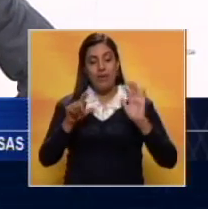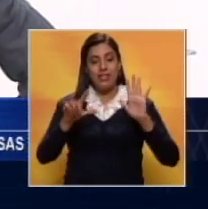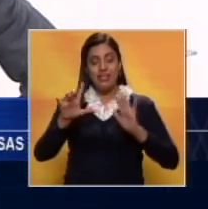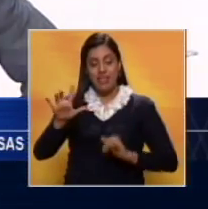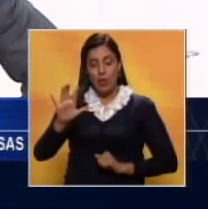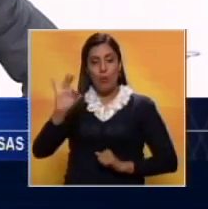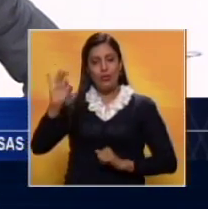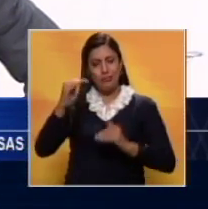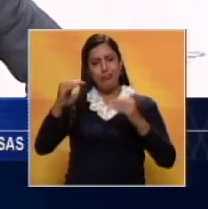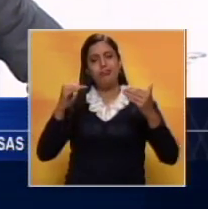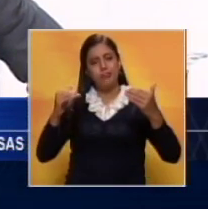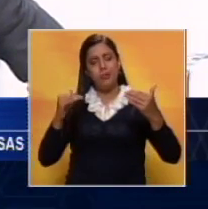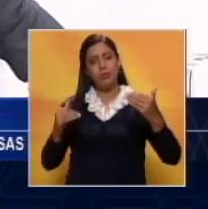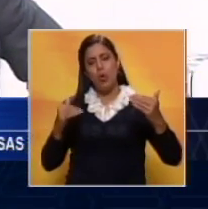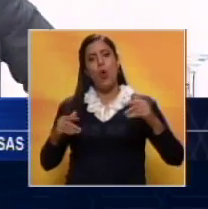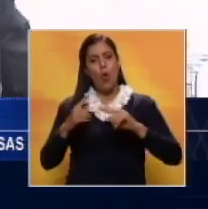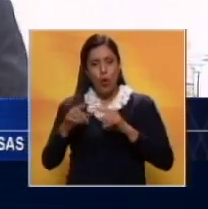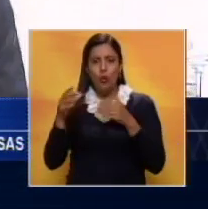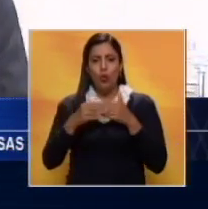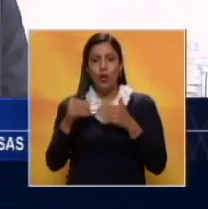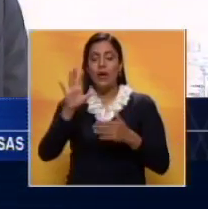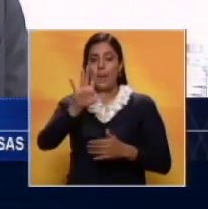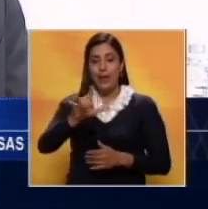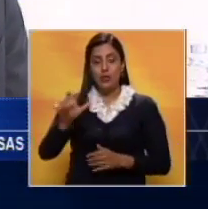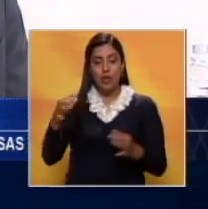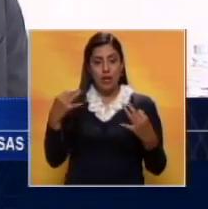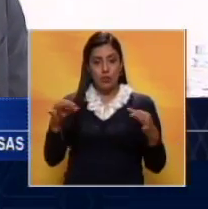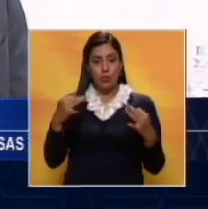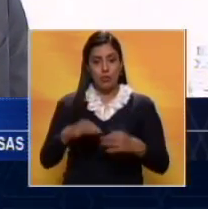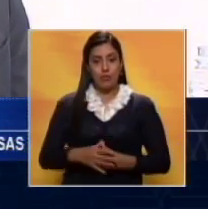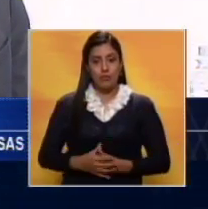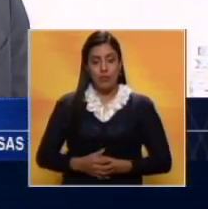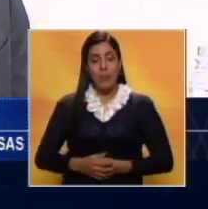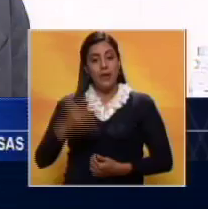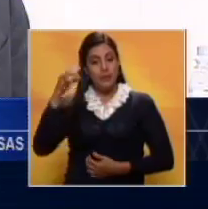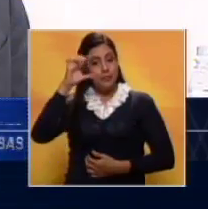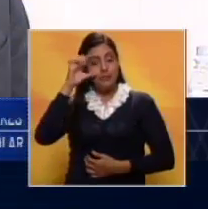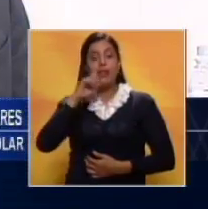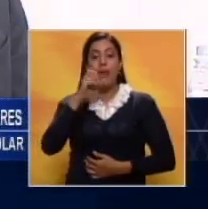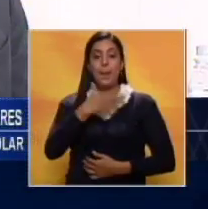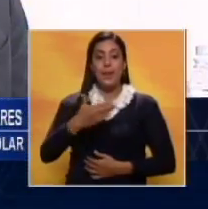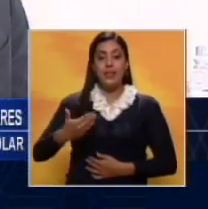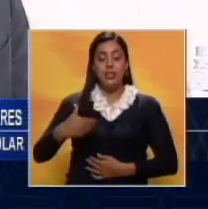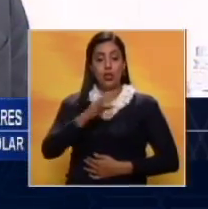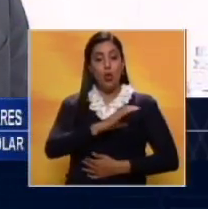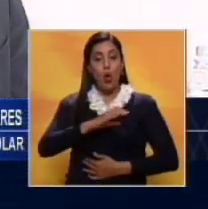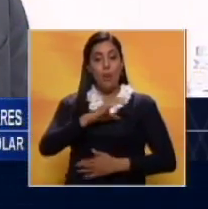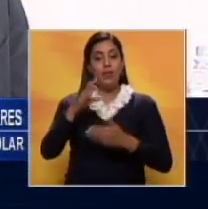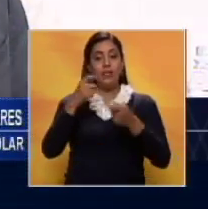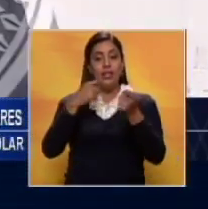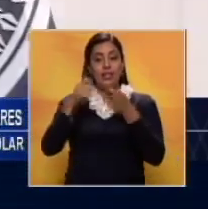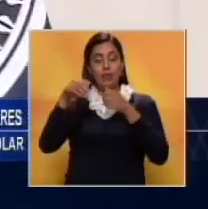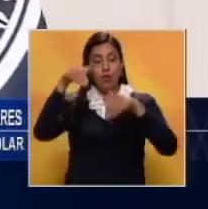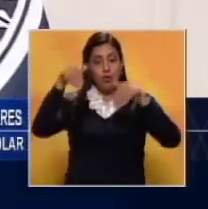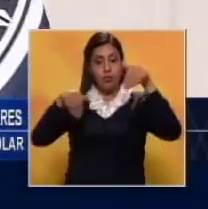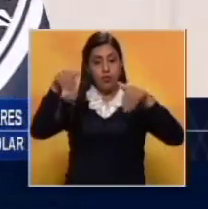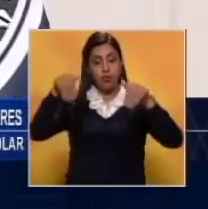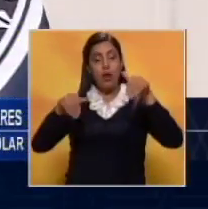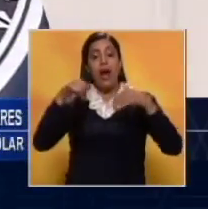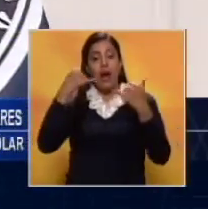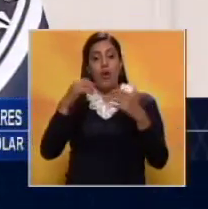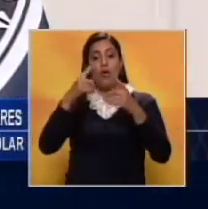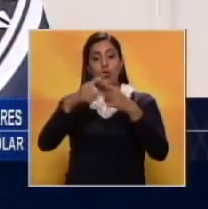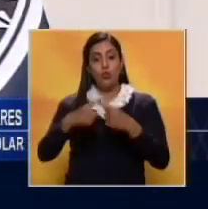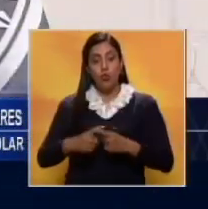así sucesivamente otros destinos de divisas en el caso de las personas naturales. Pedro Maldonado, presidente del Comité de Subasta de Divisas, dio a conocer